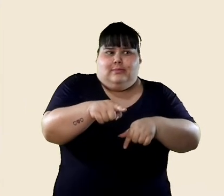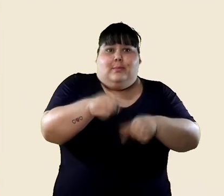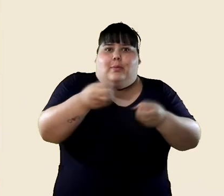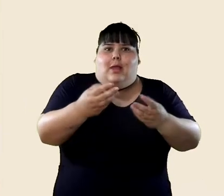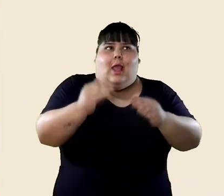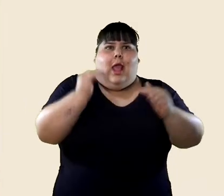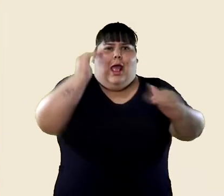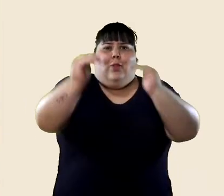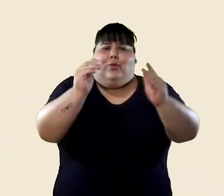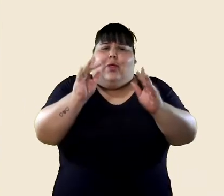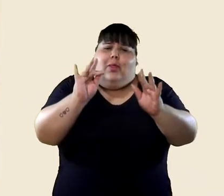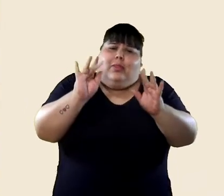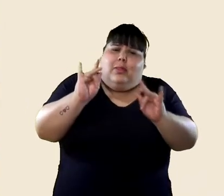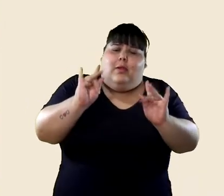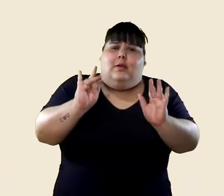adultos siempre es difícil